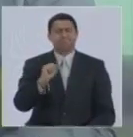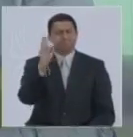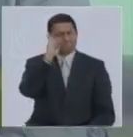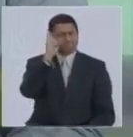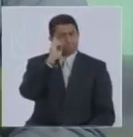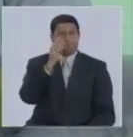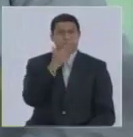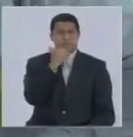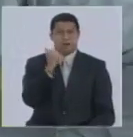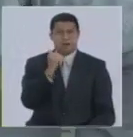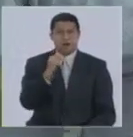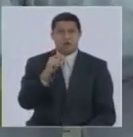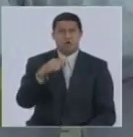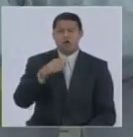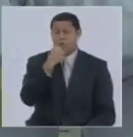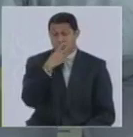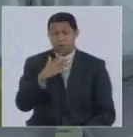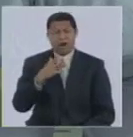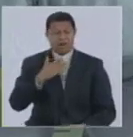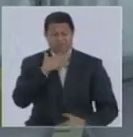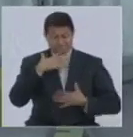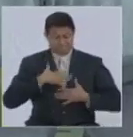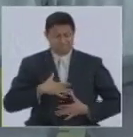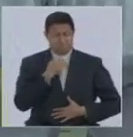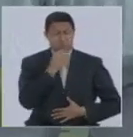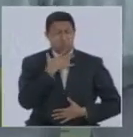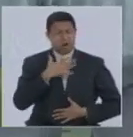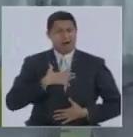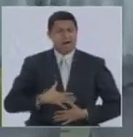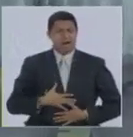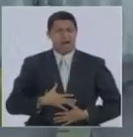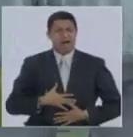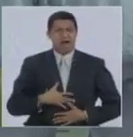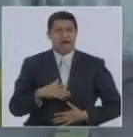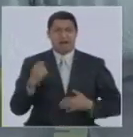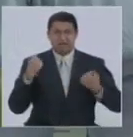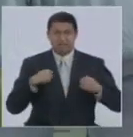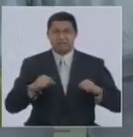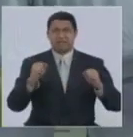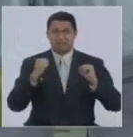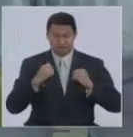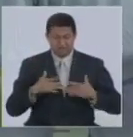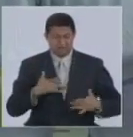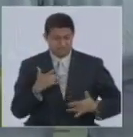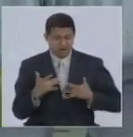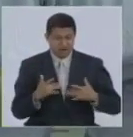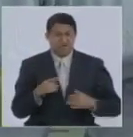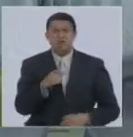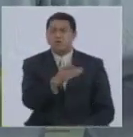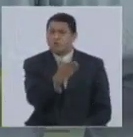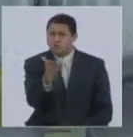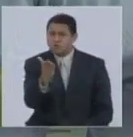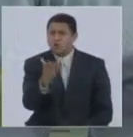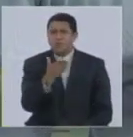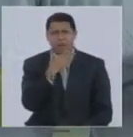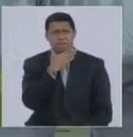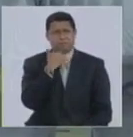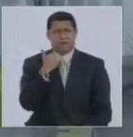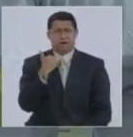es que más allá del beneficio estético que te puede brindar el ejercicio, la actividad física, es que busques la mejor